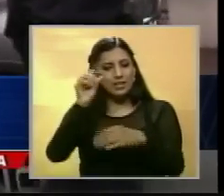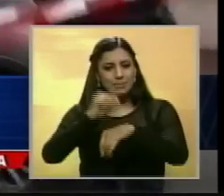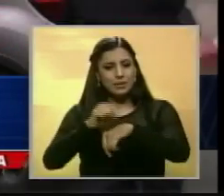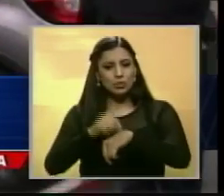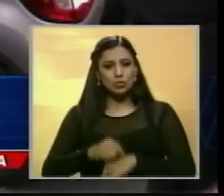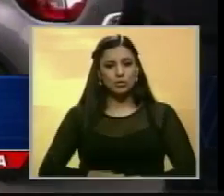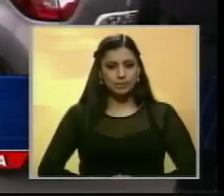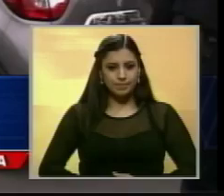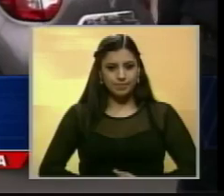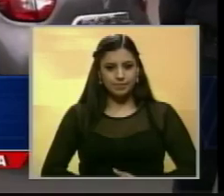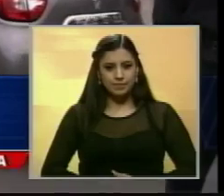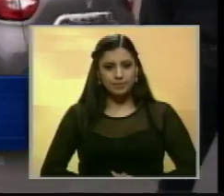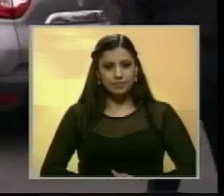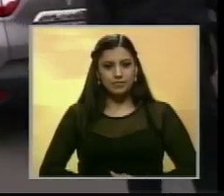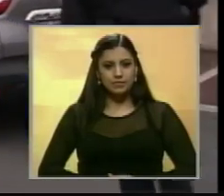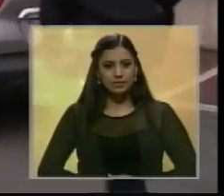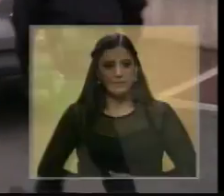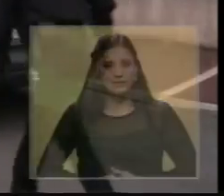solo minutos.